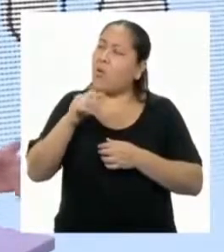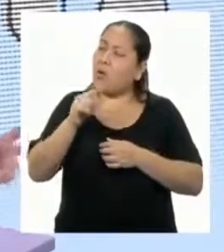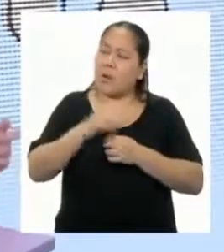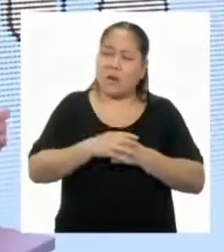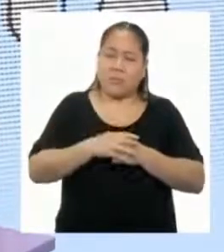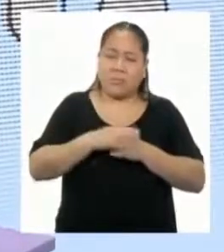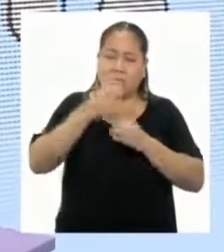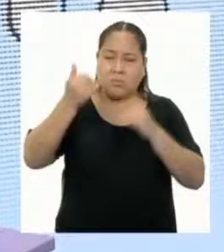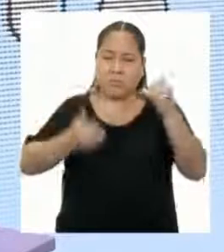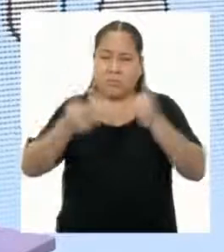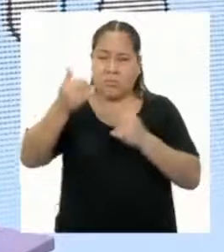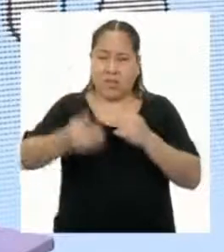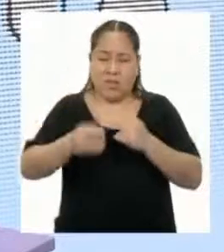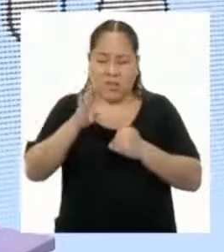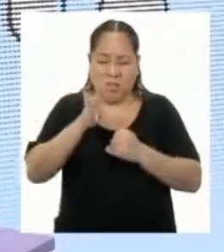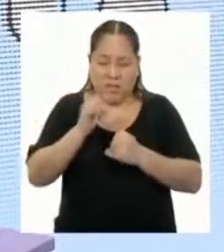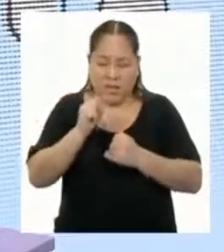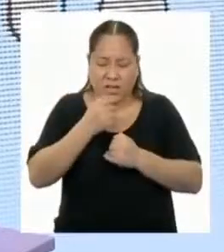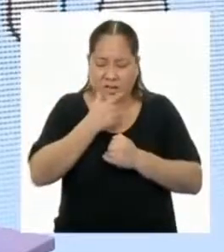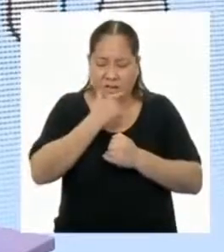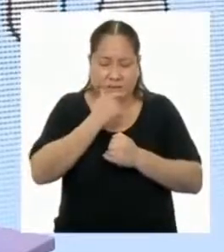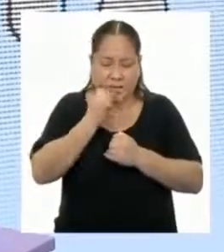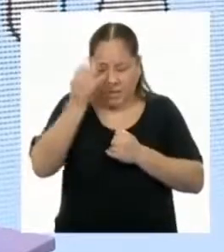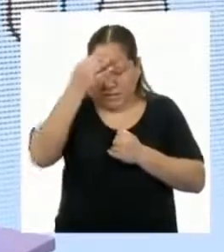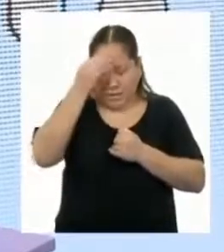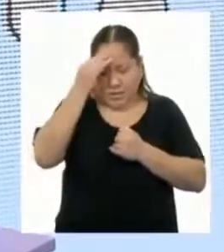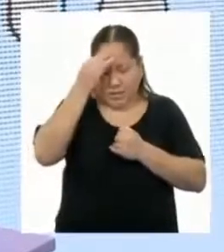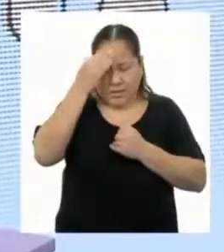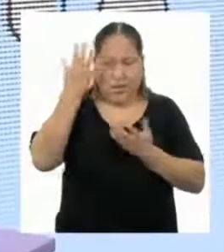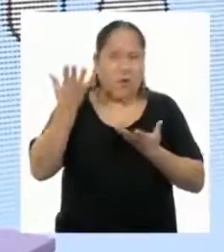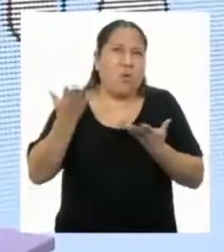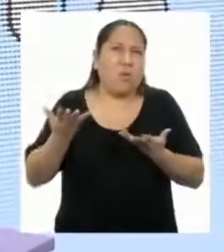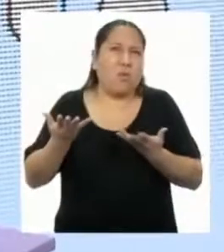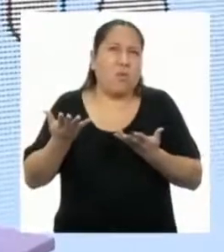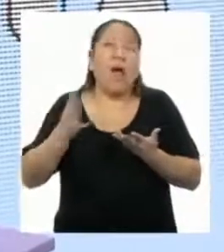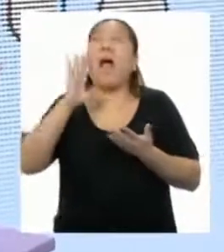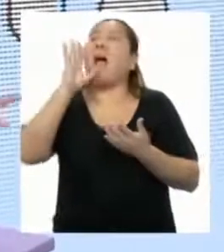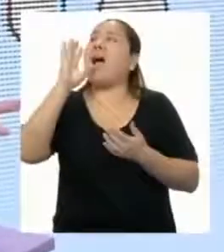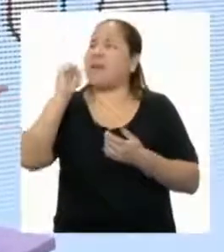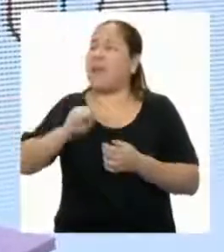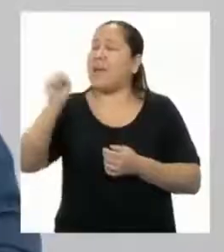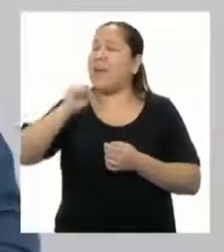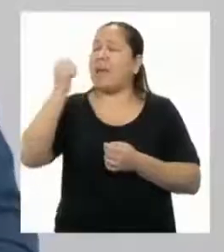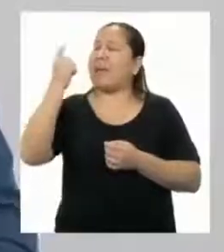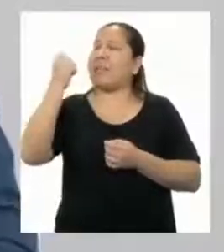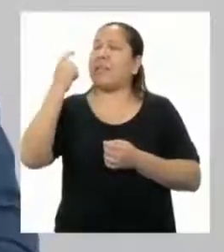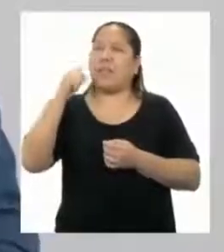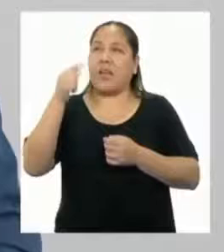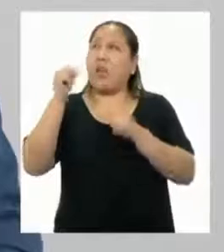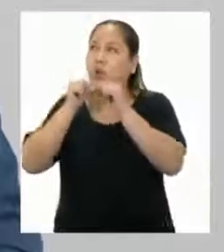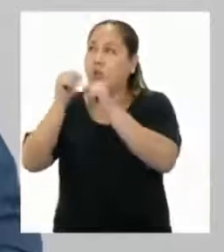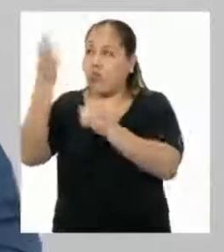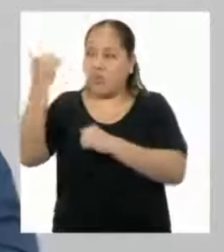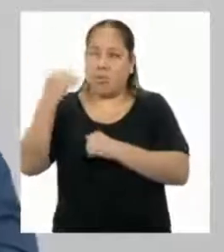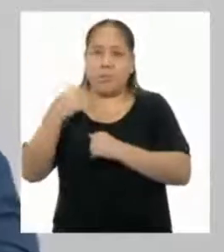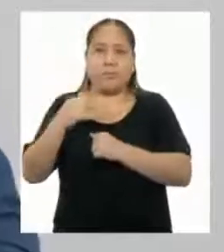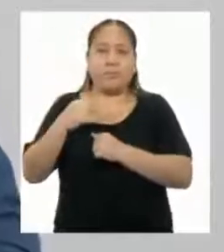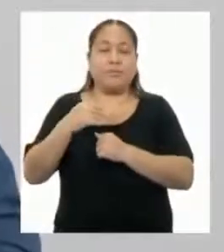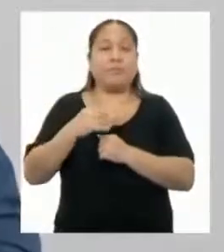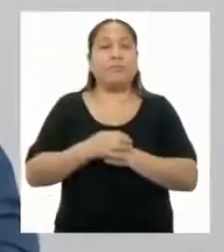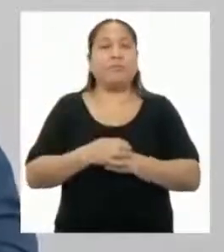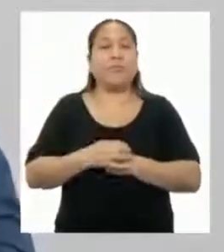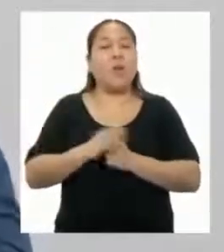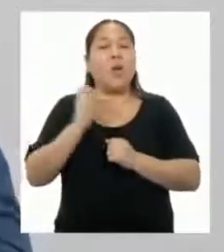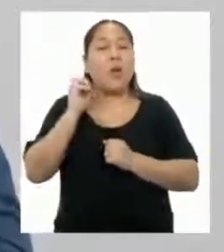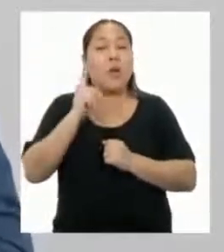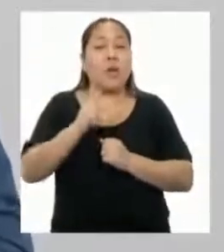base. Caras rectangulares. Ah, claro, ya la tengo. Prosigue, por favor. Muy bien.